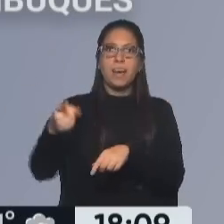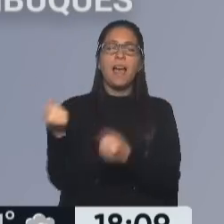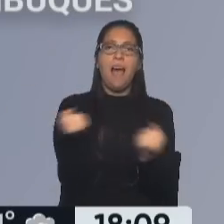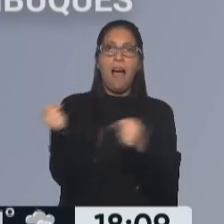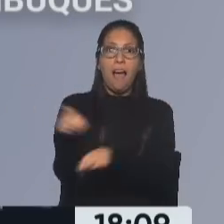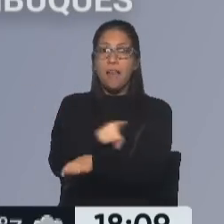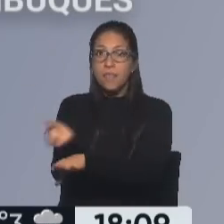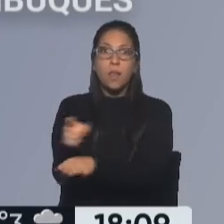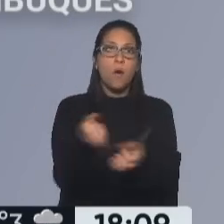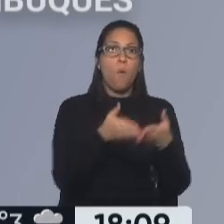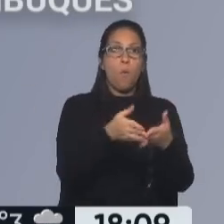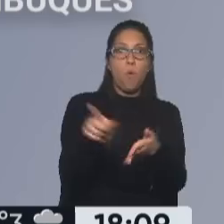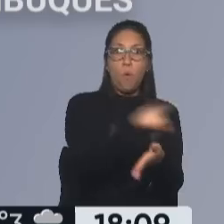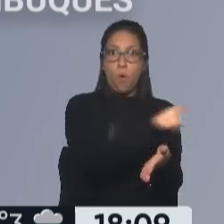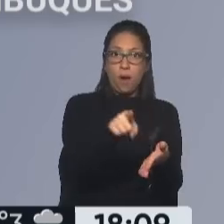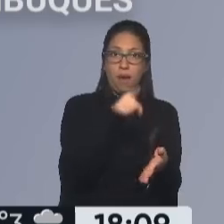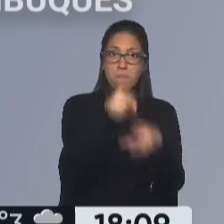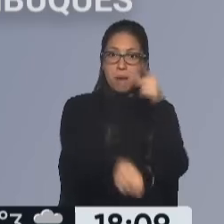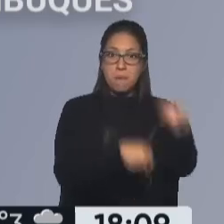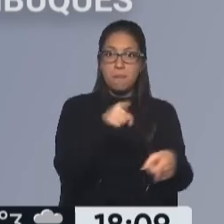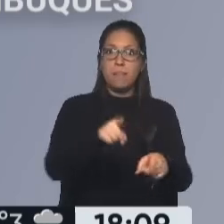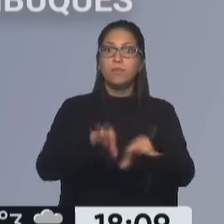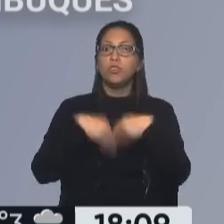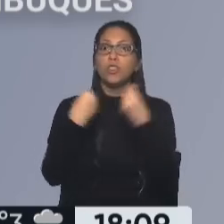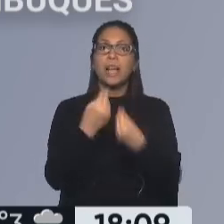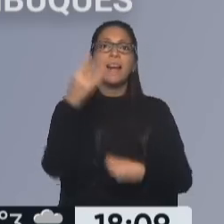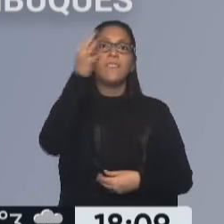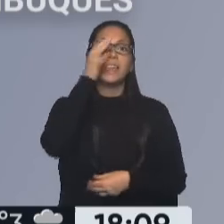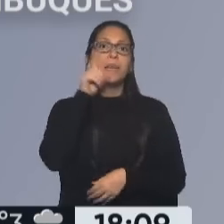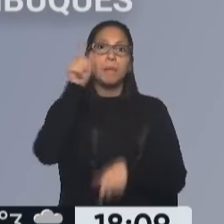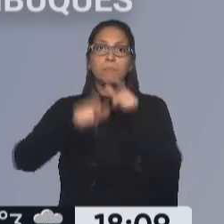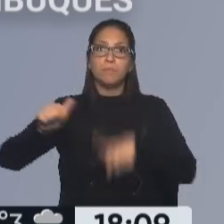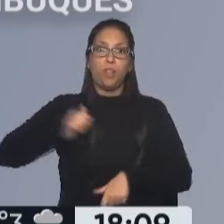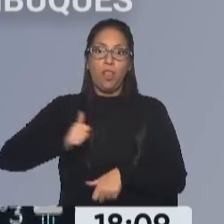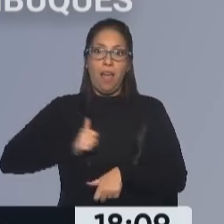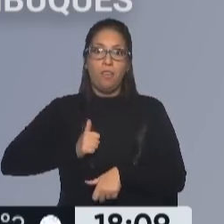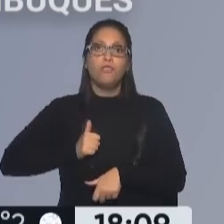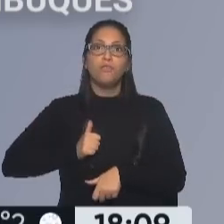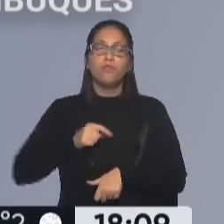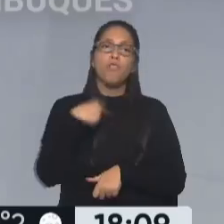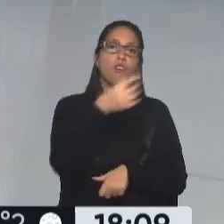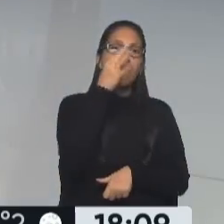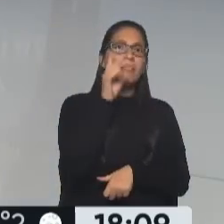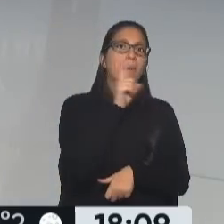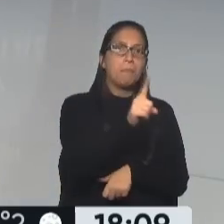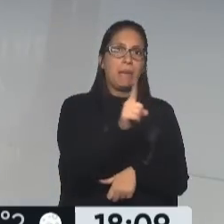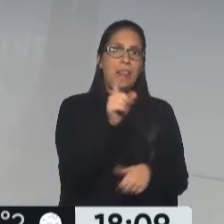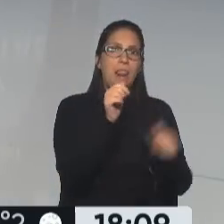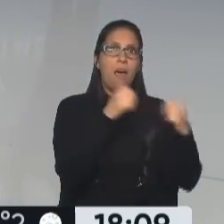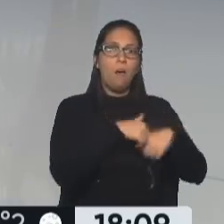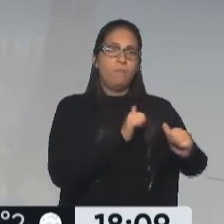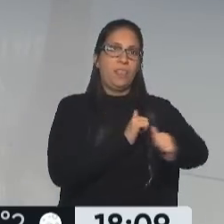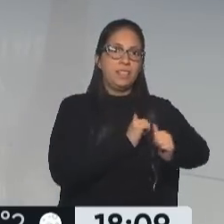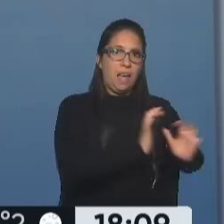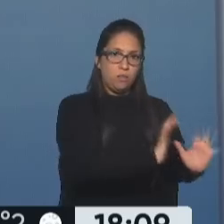también antibuques, combatientes, 20.000 activos, 20.000 reservistas. Bueno, para dar